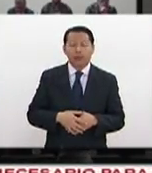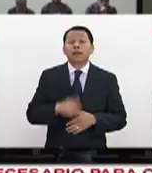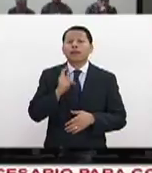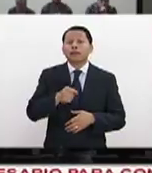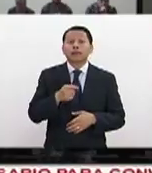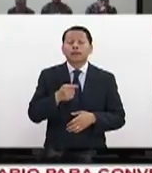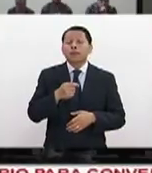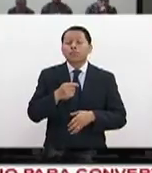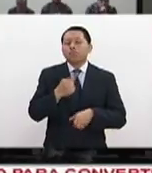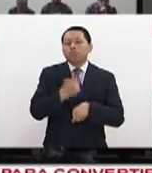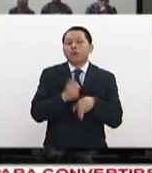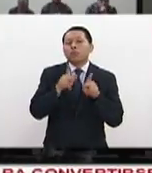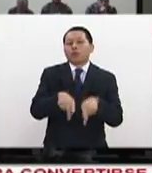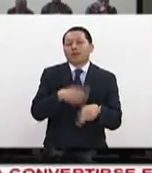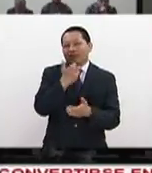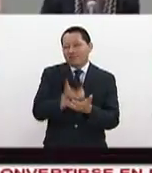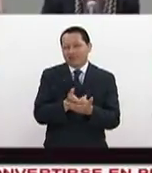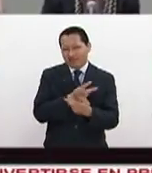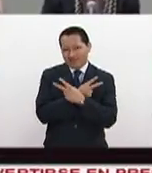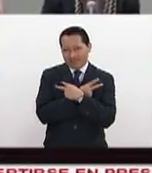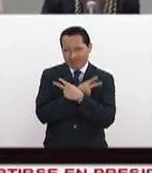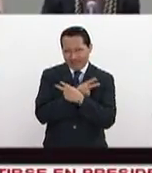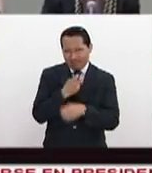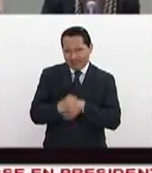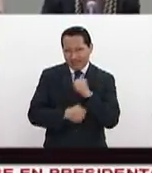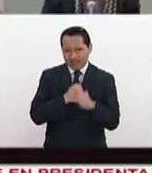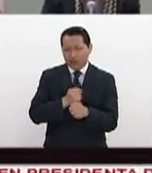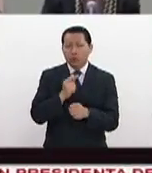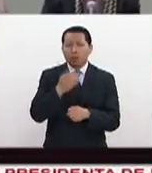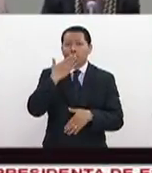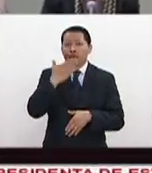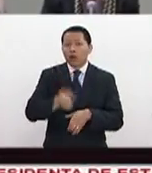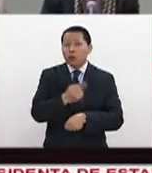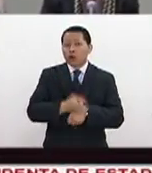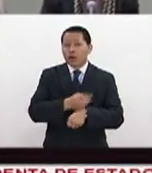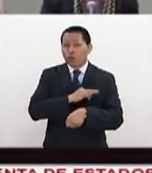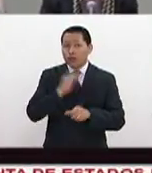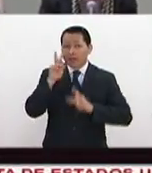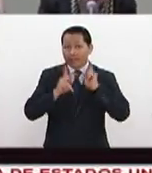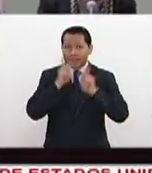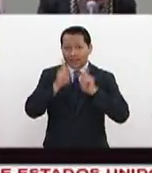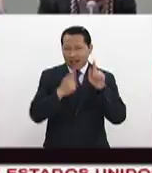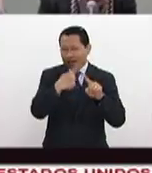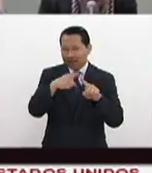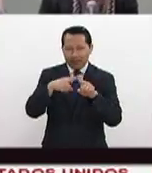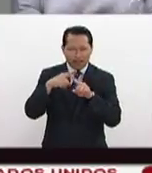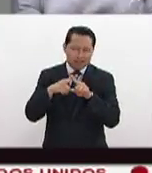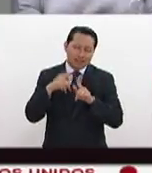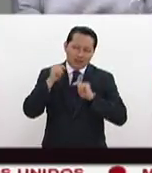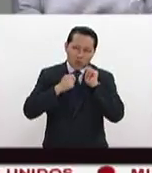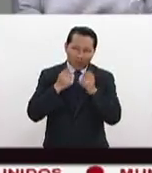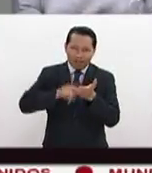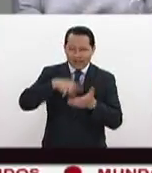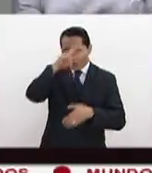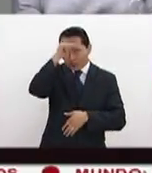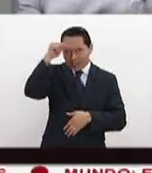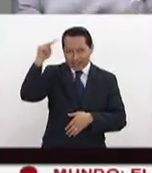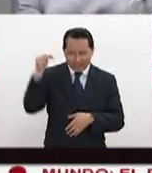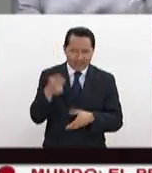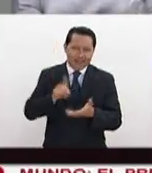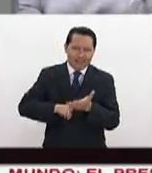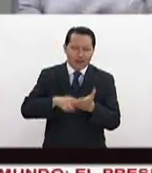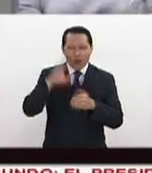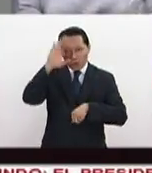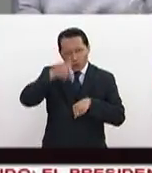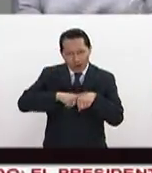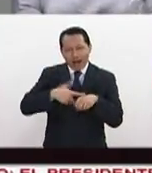en el primer puente vacacional del año, por lo que representará una gran oportunidad para visitar los atractivos turísticos de Nayarit por su patrimonio